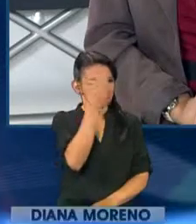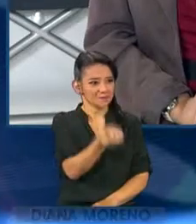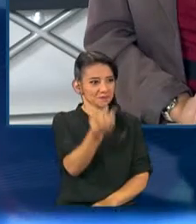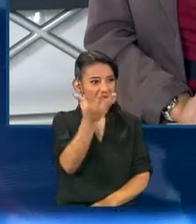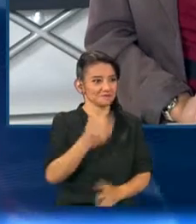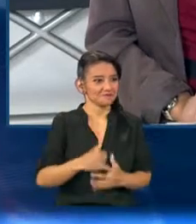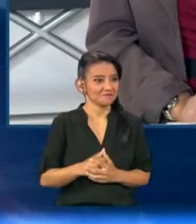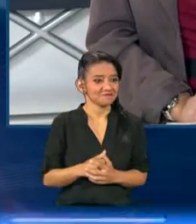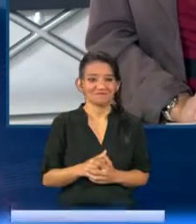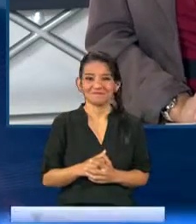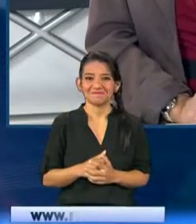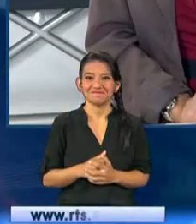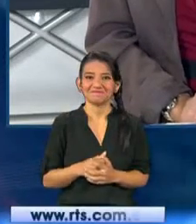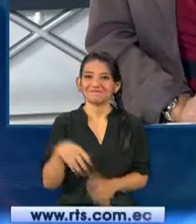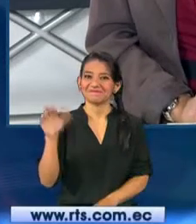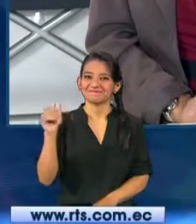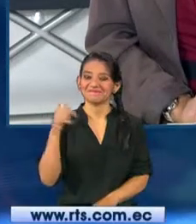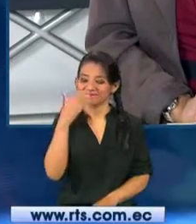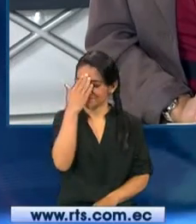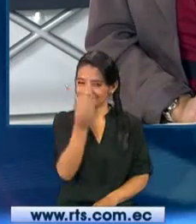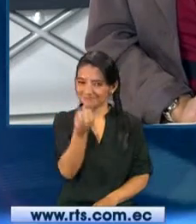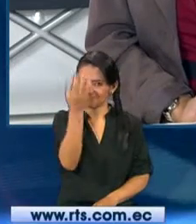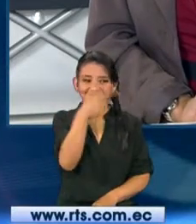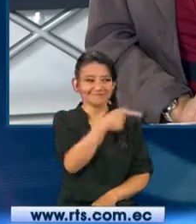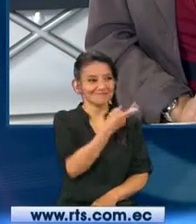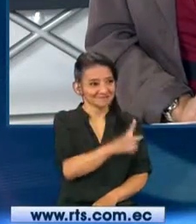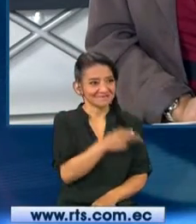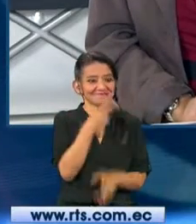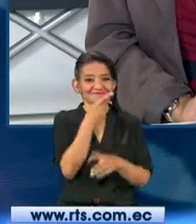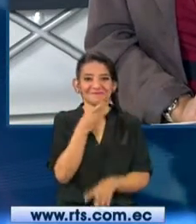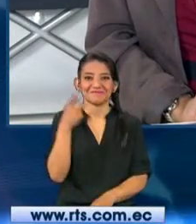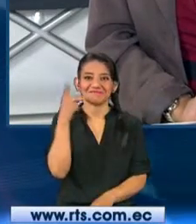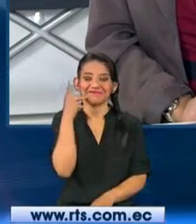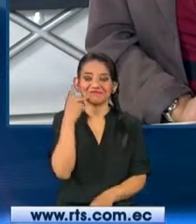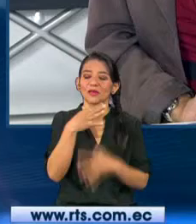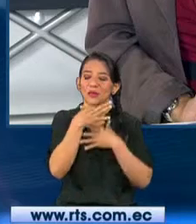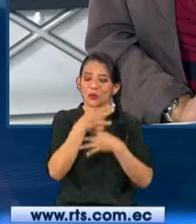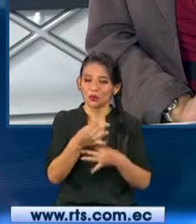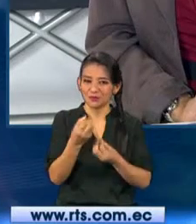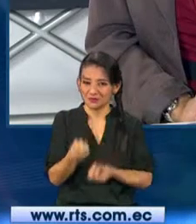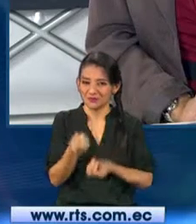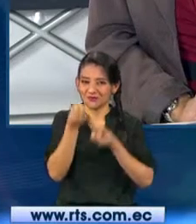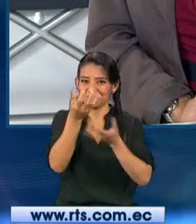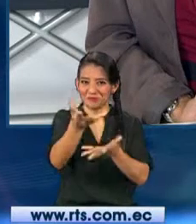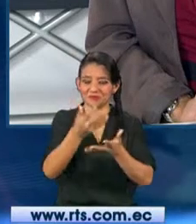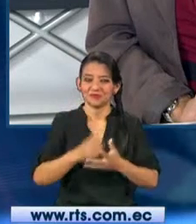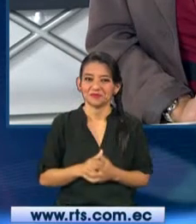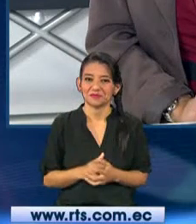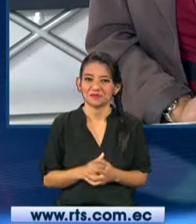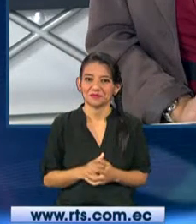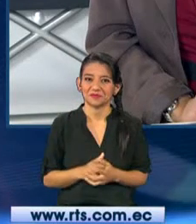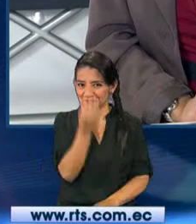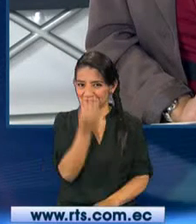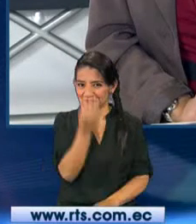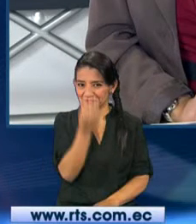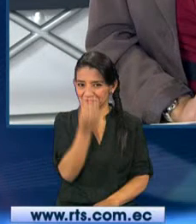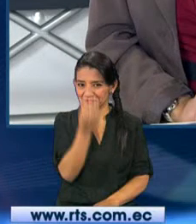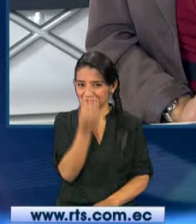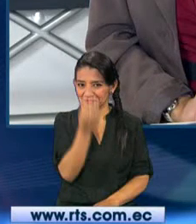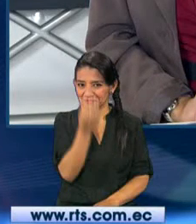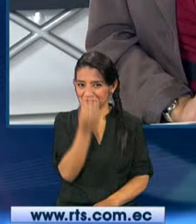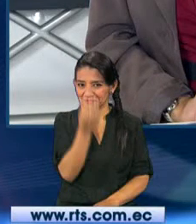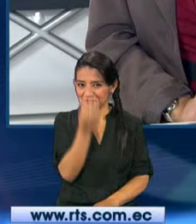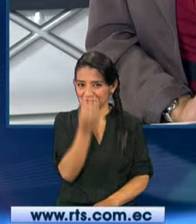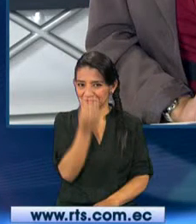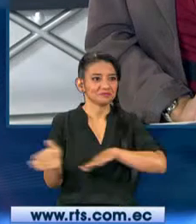excelente día. Hola, ¿qué tal, Renan? Muy buenos días para ti, Dianita, amigos televidentes, qué gusto acompañarles en la presente emisión informativa. Muy buenos días para todos. Y